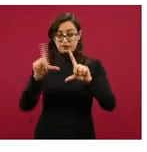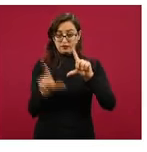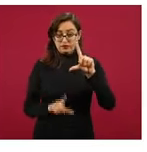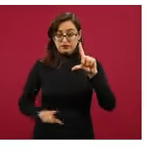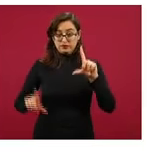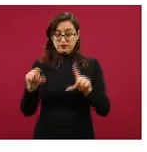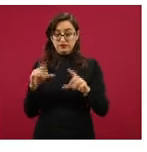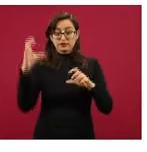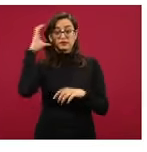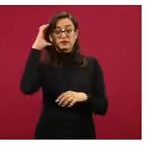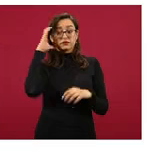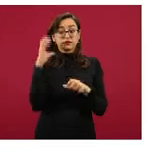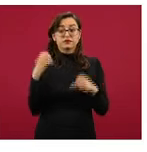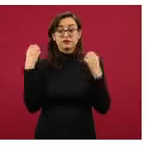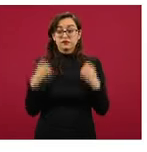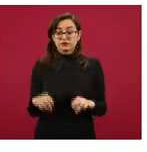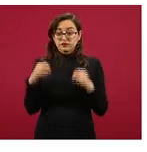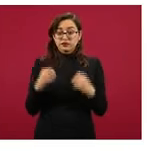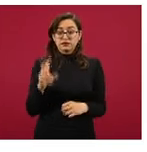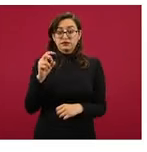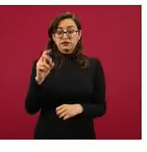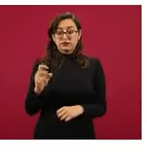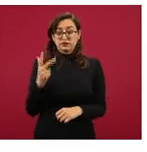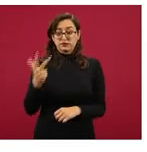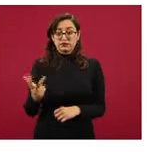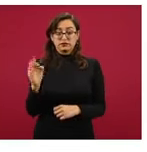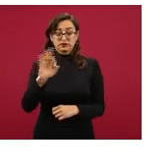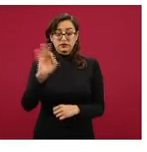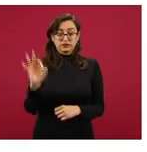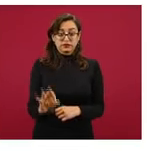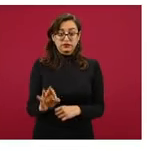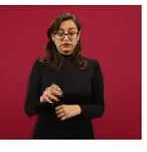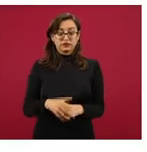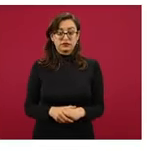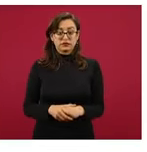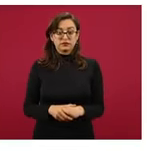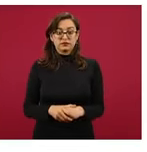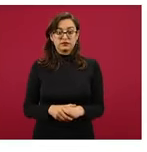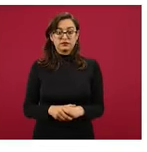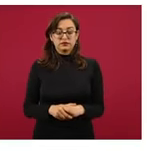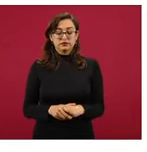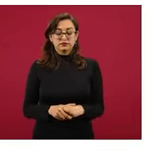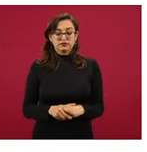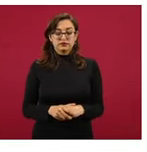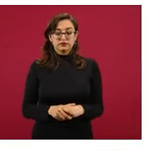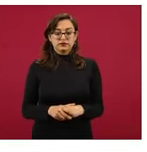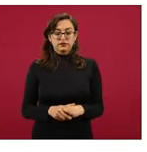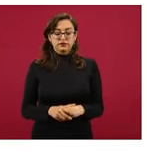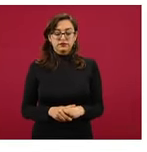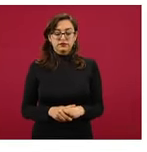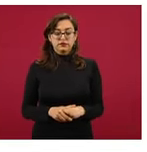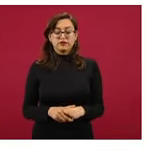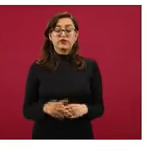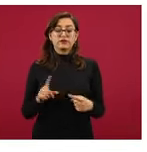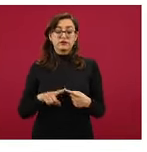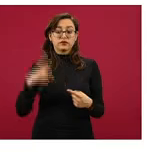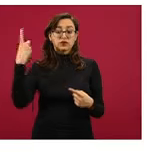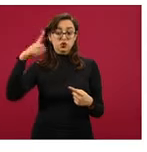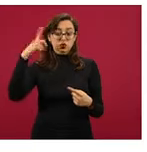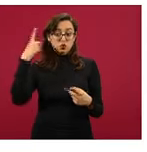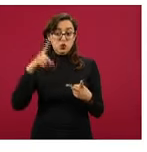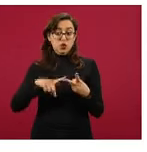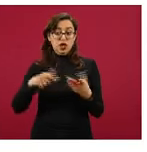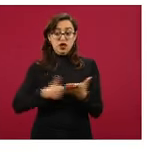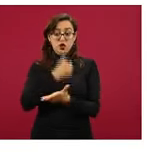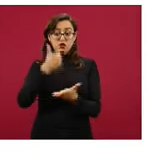del 38% y está a expensas sobre todo de Durango, Ciudad de